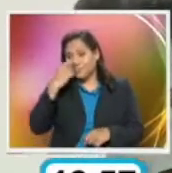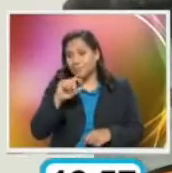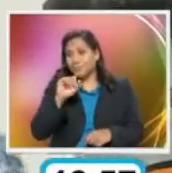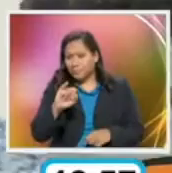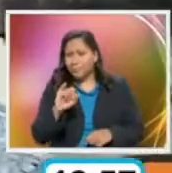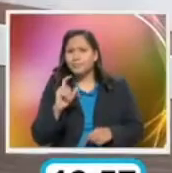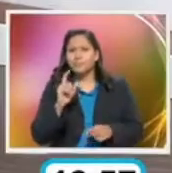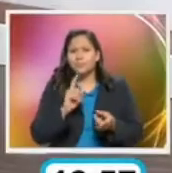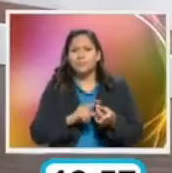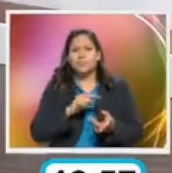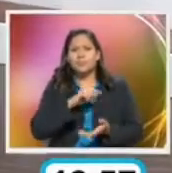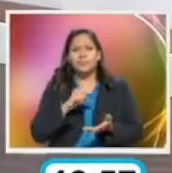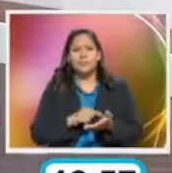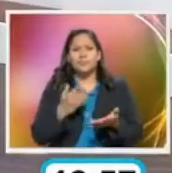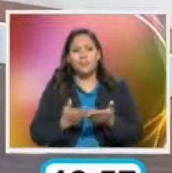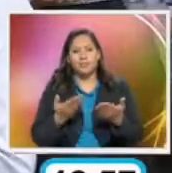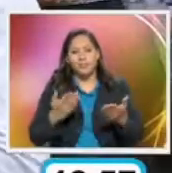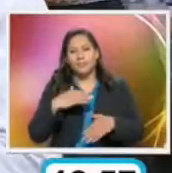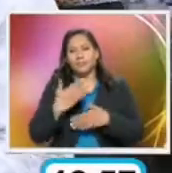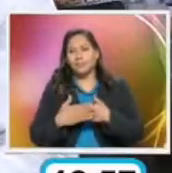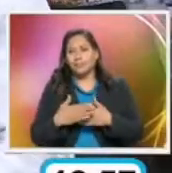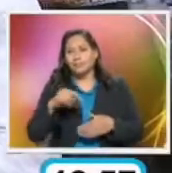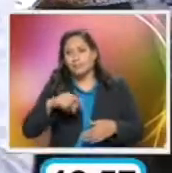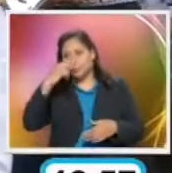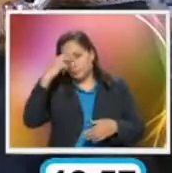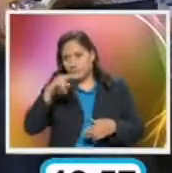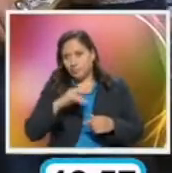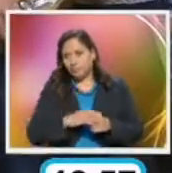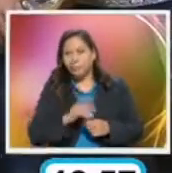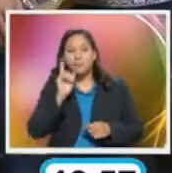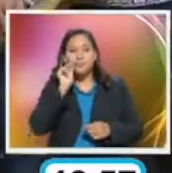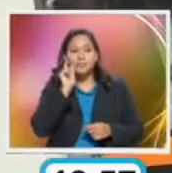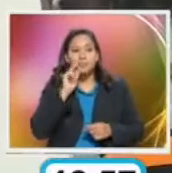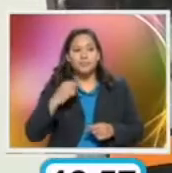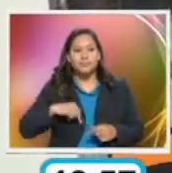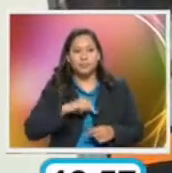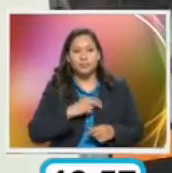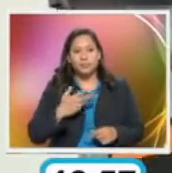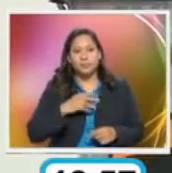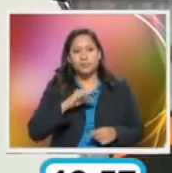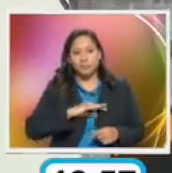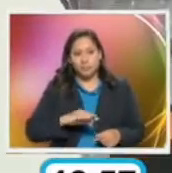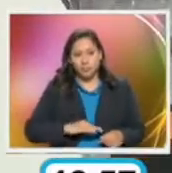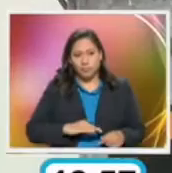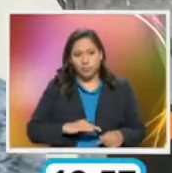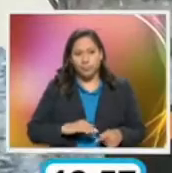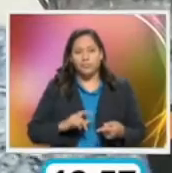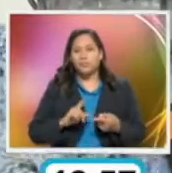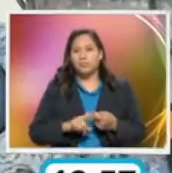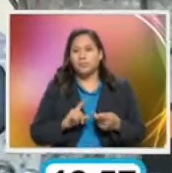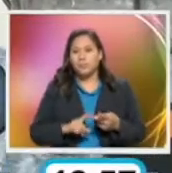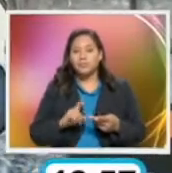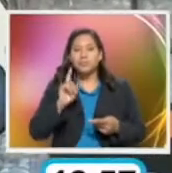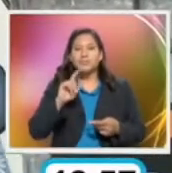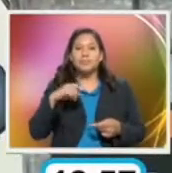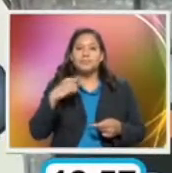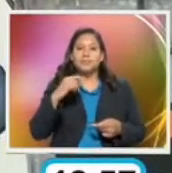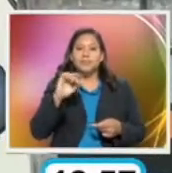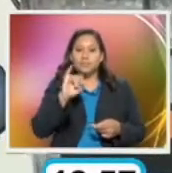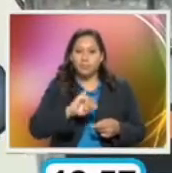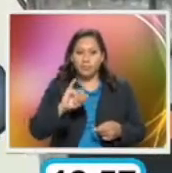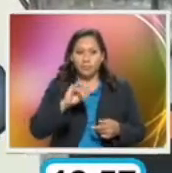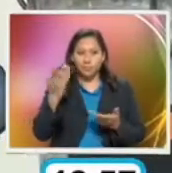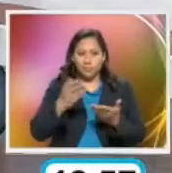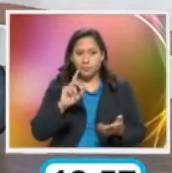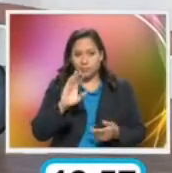ustedes cuéntenos, ¿dónde se van a estar presentando próximamente aquí en México? Mañana estamos en Toluca. ¿Sí? Pasado mañana estamos aquí en el